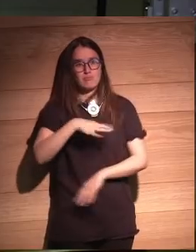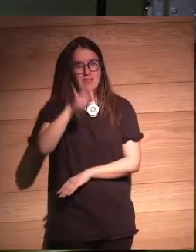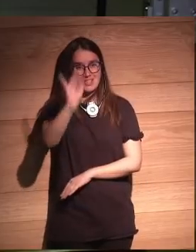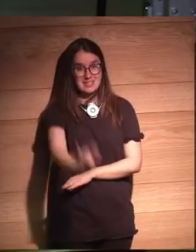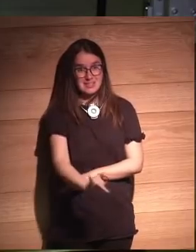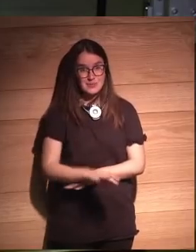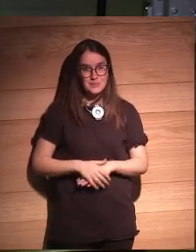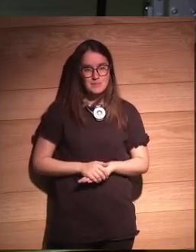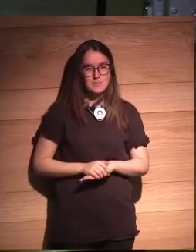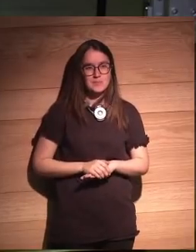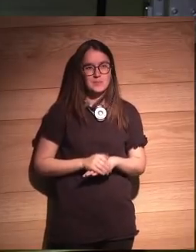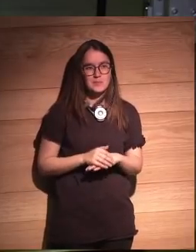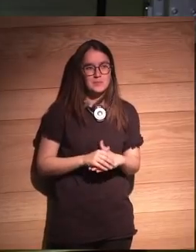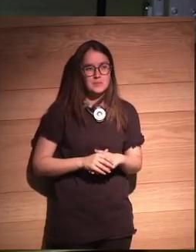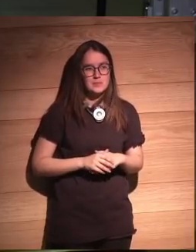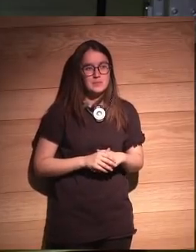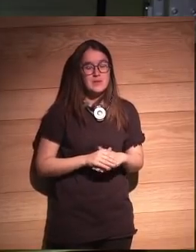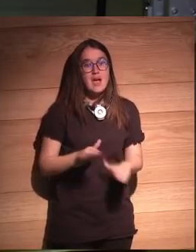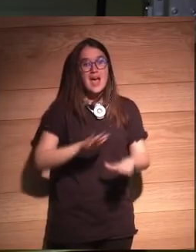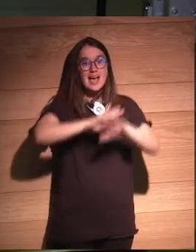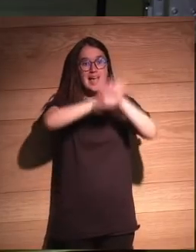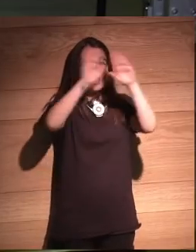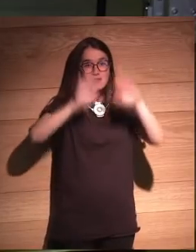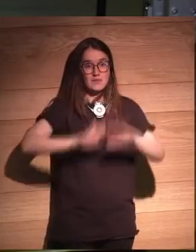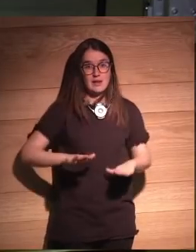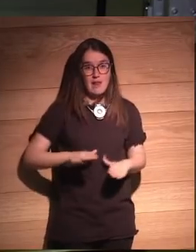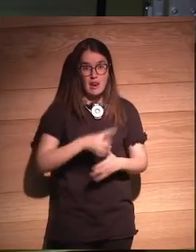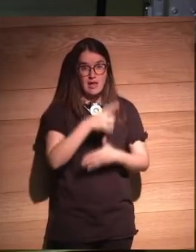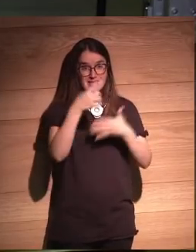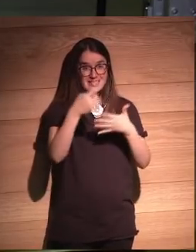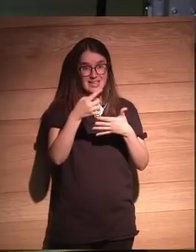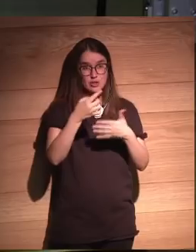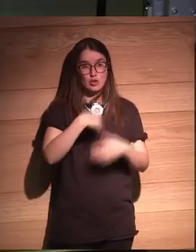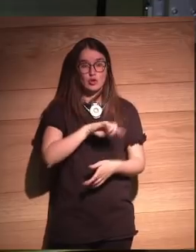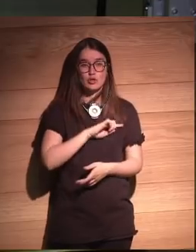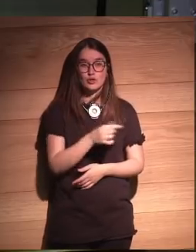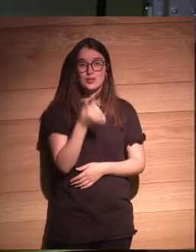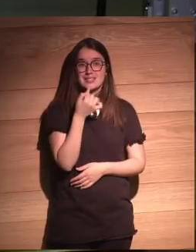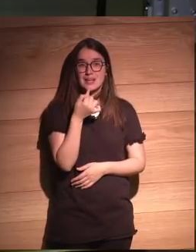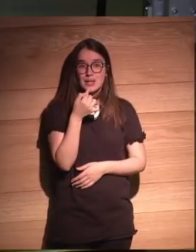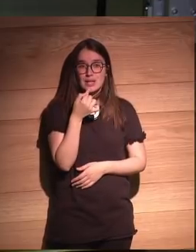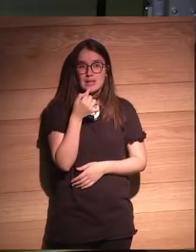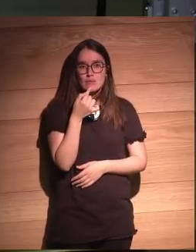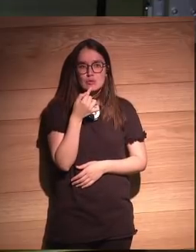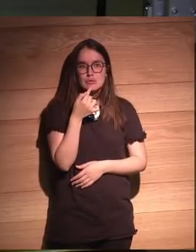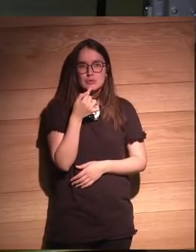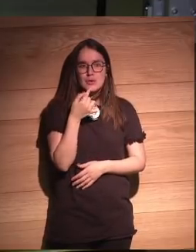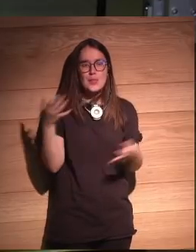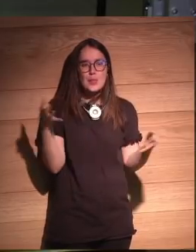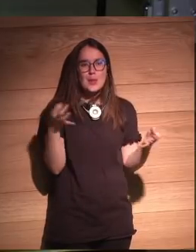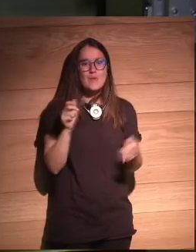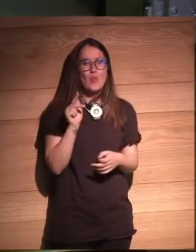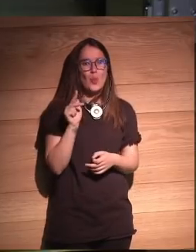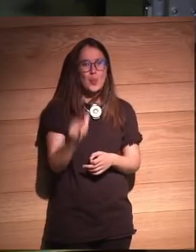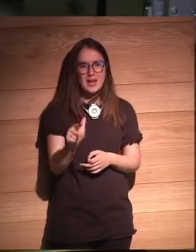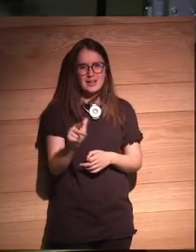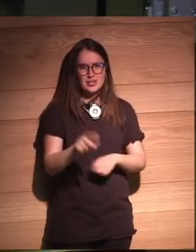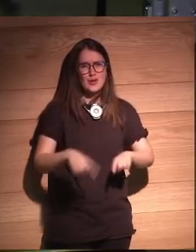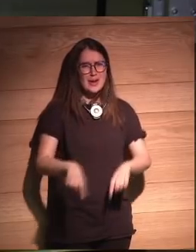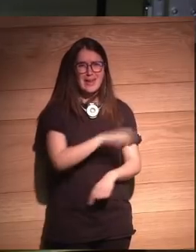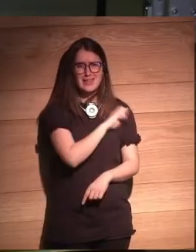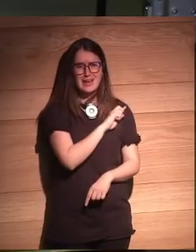posibles. Al final, por último, nosotros decimos que tiene que haber un derecho radical